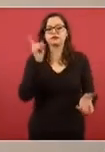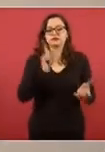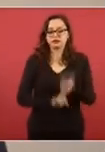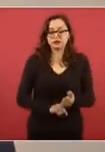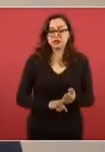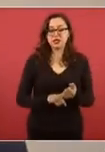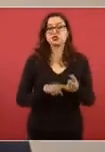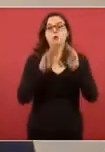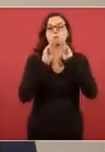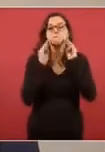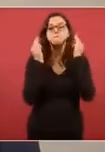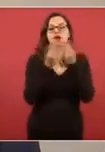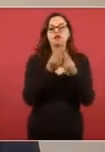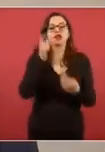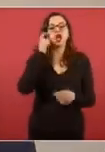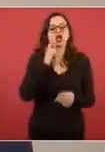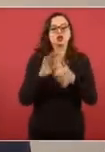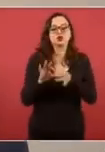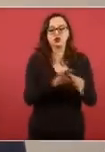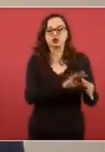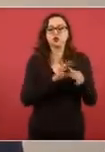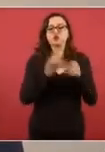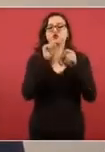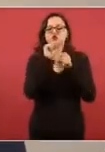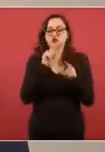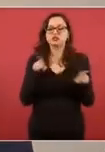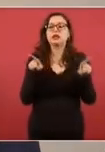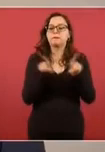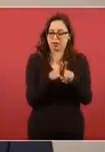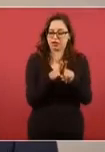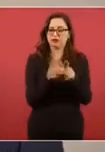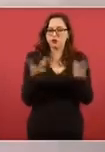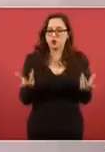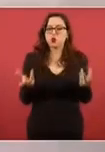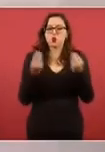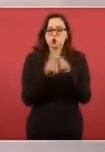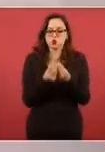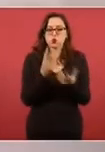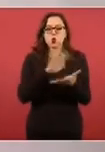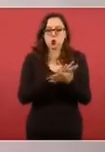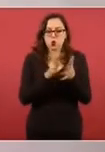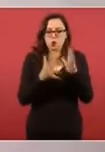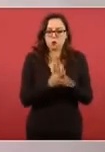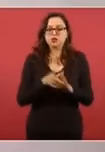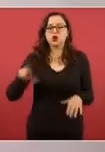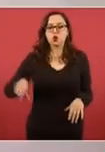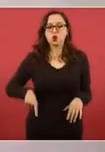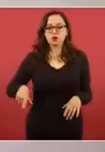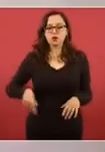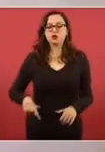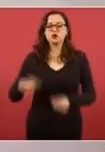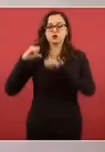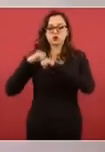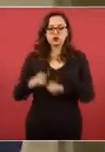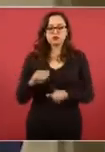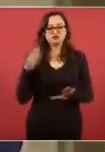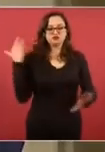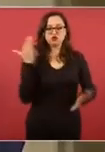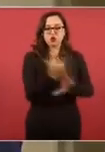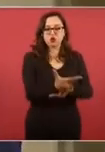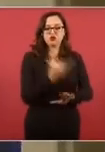federales y estatales de más alto nivel fueron omisas y negligentes, existiendo